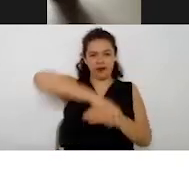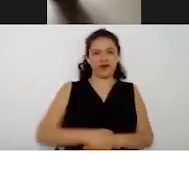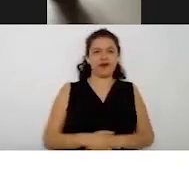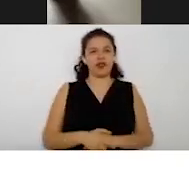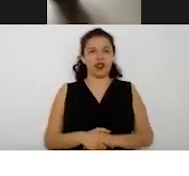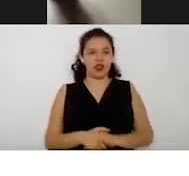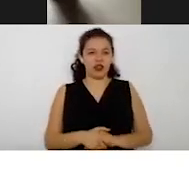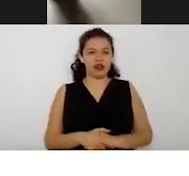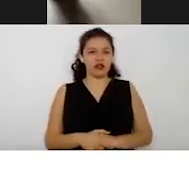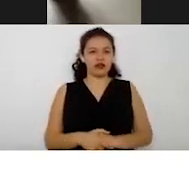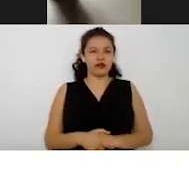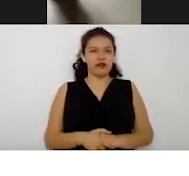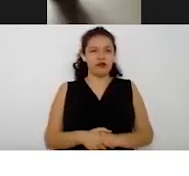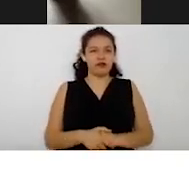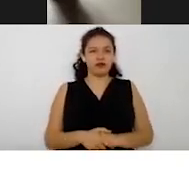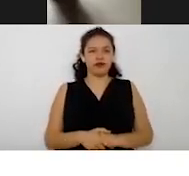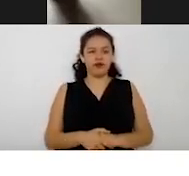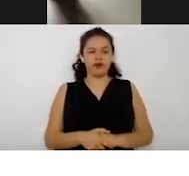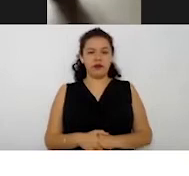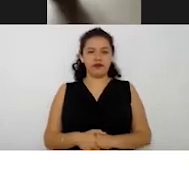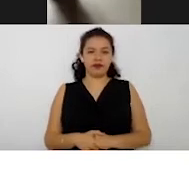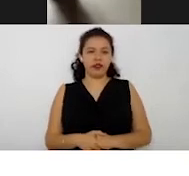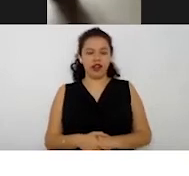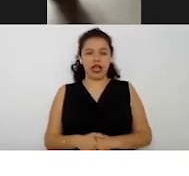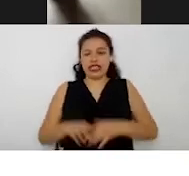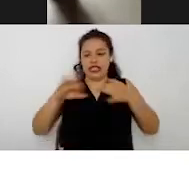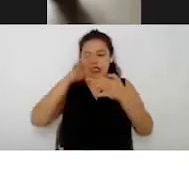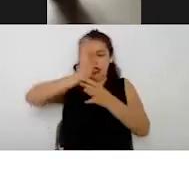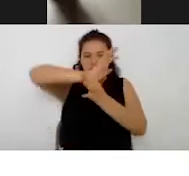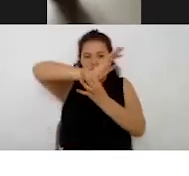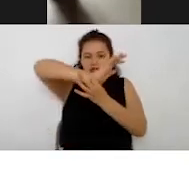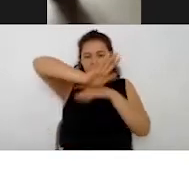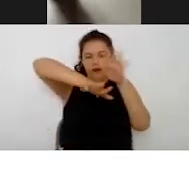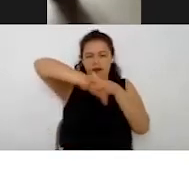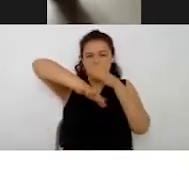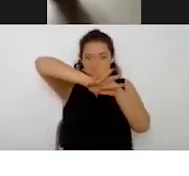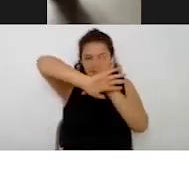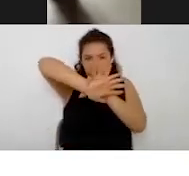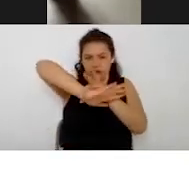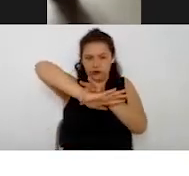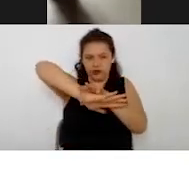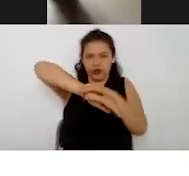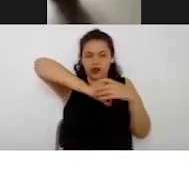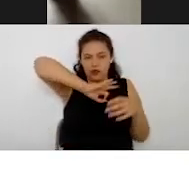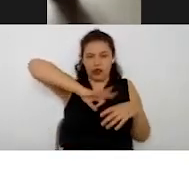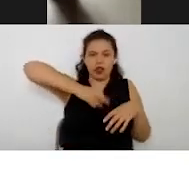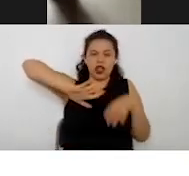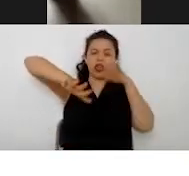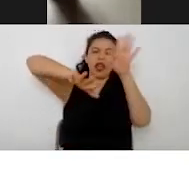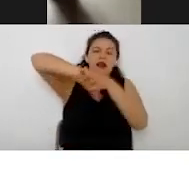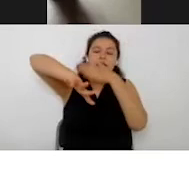En el tobillo. Ajá, cerca del tobillo, ¿no? Podría ser lo que es el empeine del